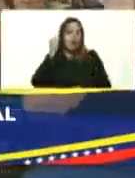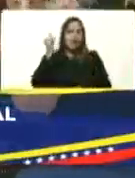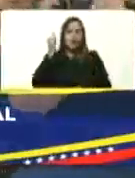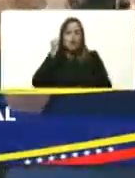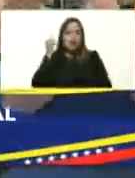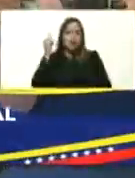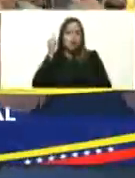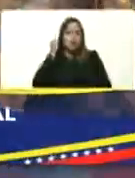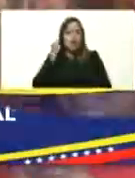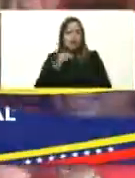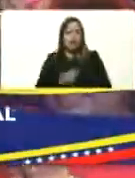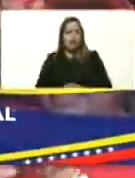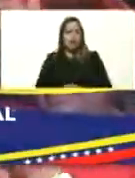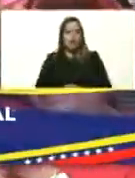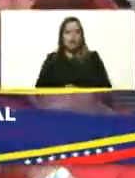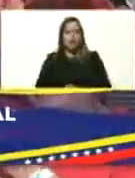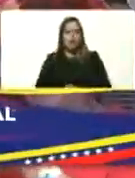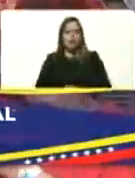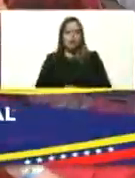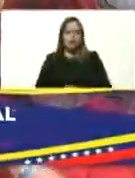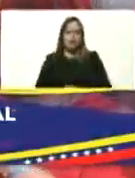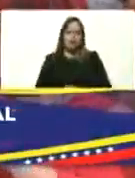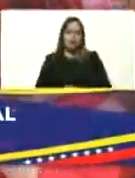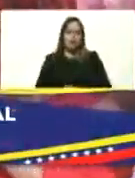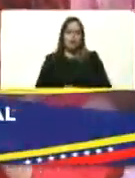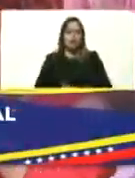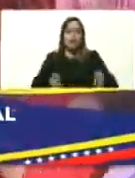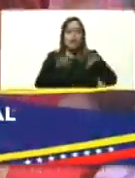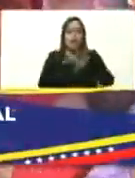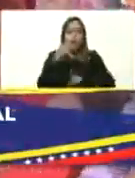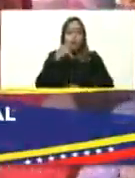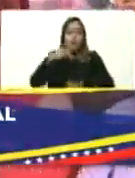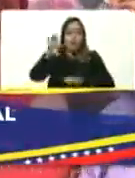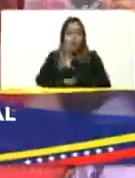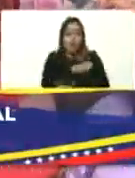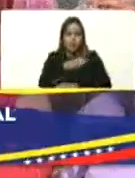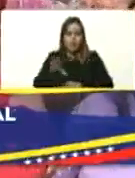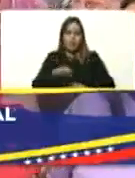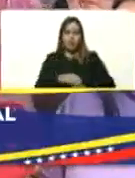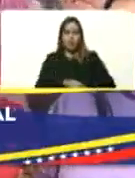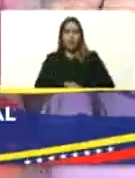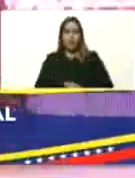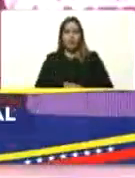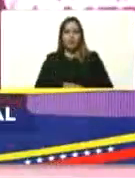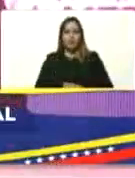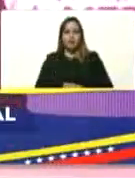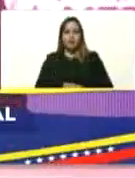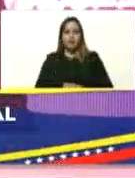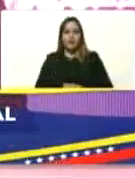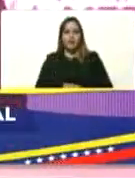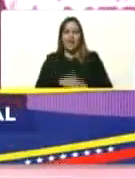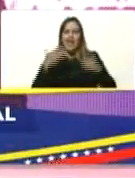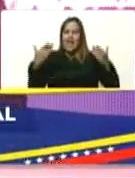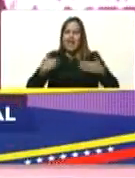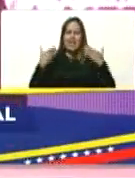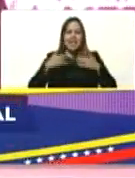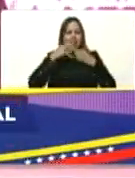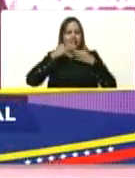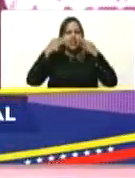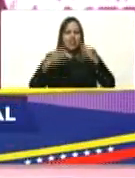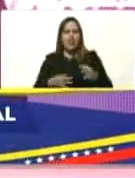mujer. Como dice la canción, Una alegría